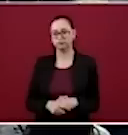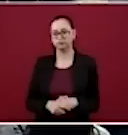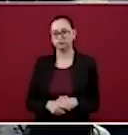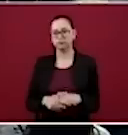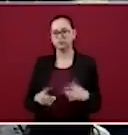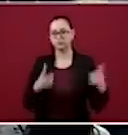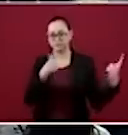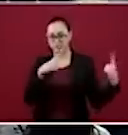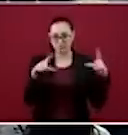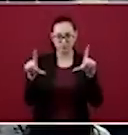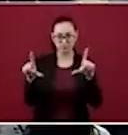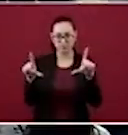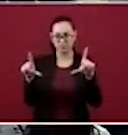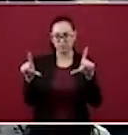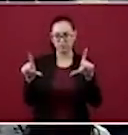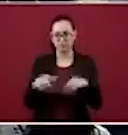Sí,